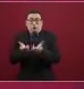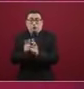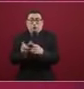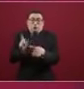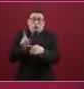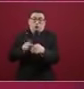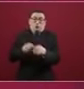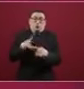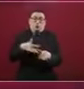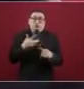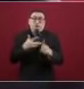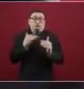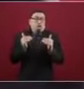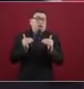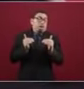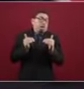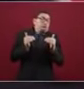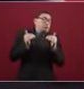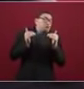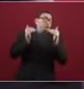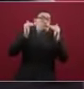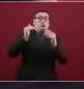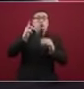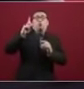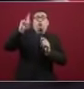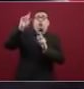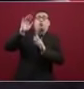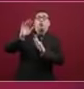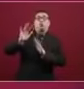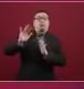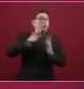sin ofender a nadie, ¿no? Con todo respeto.